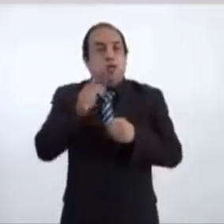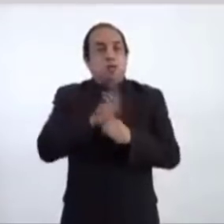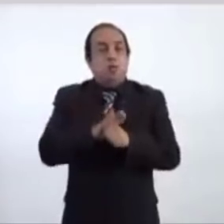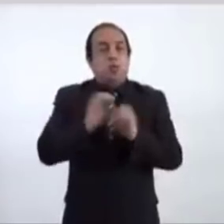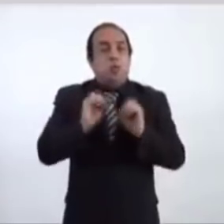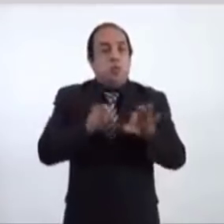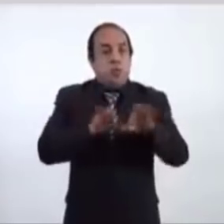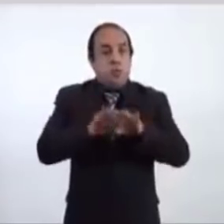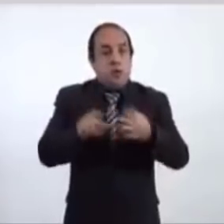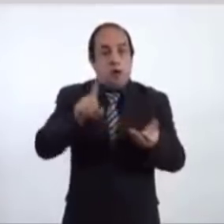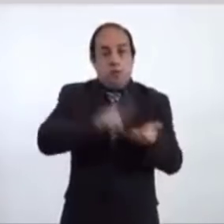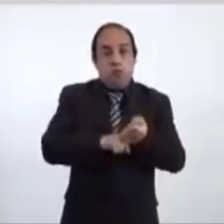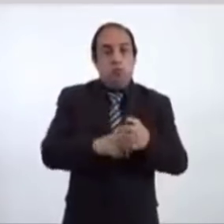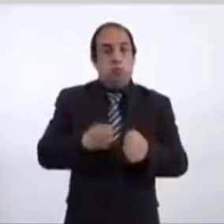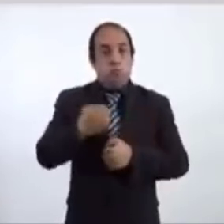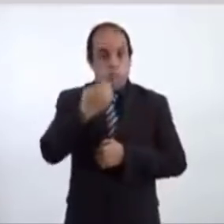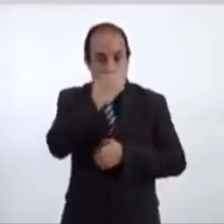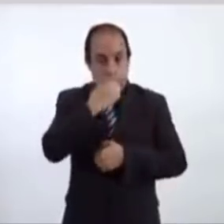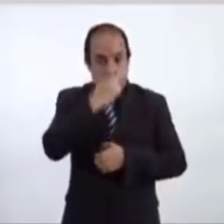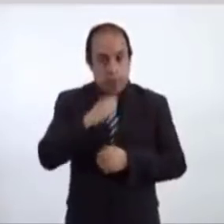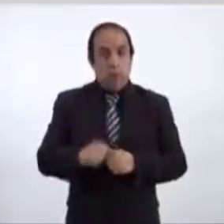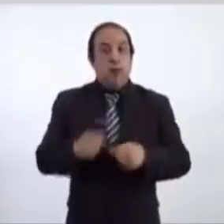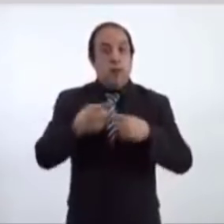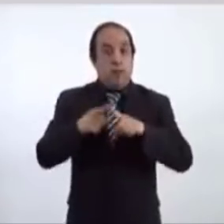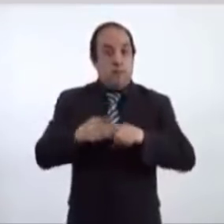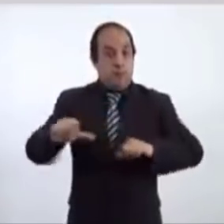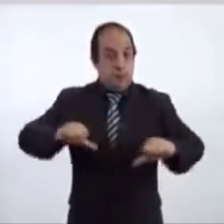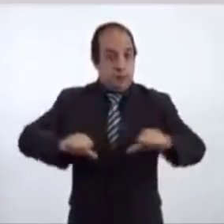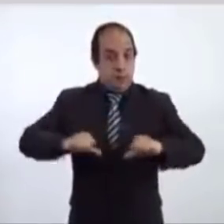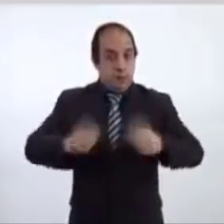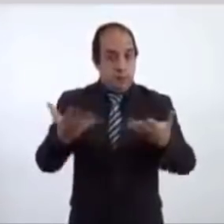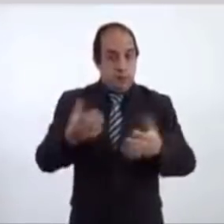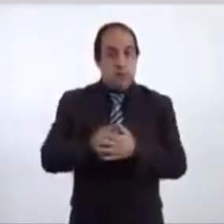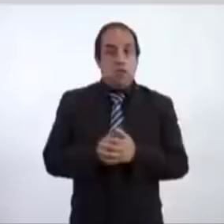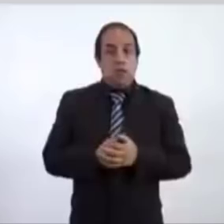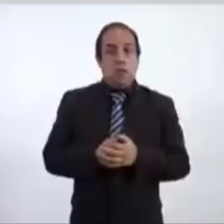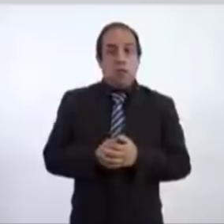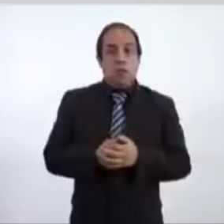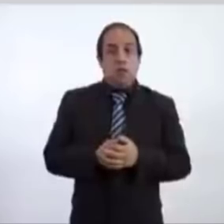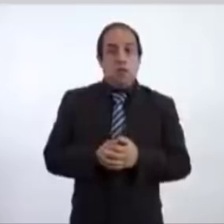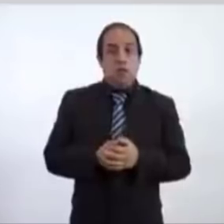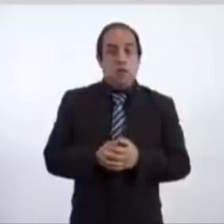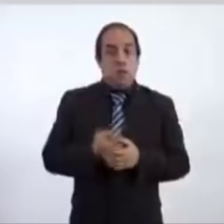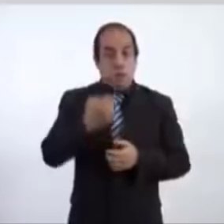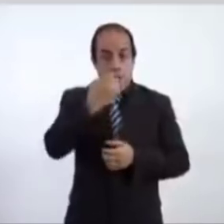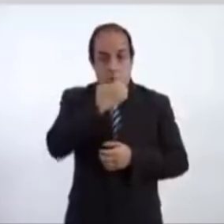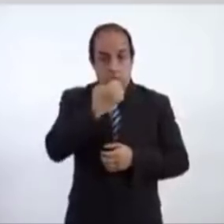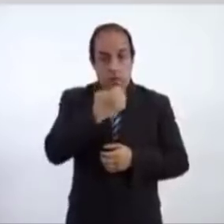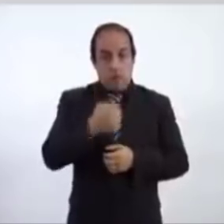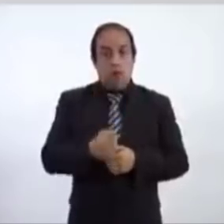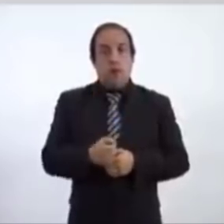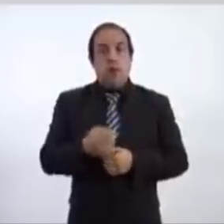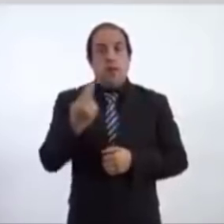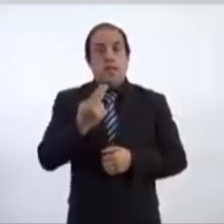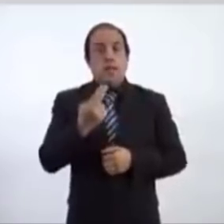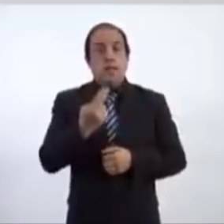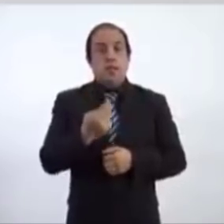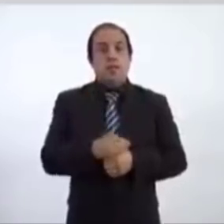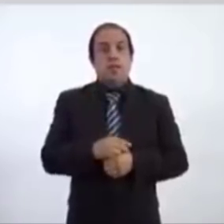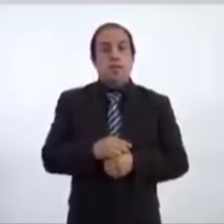administrativo o trabajas en la escuela, en las distintas actividades que se realizan en una escuela, pues quien tiene que validarte es la